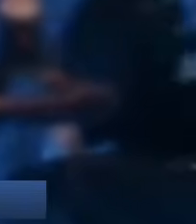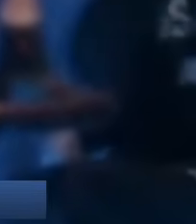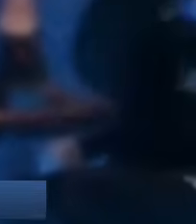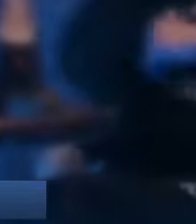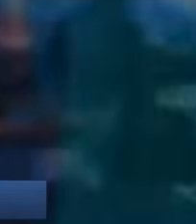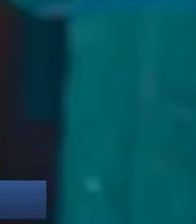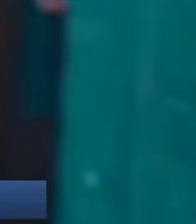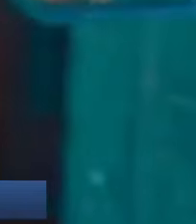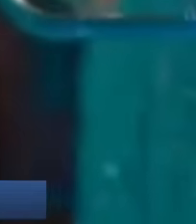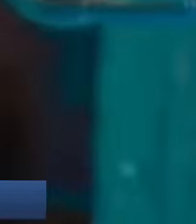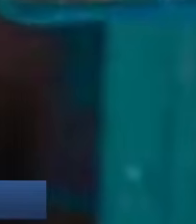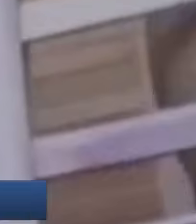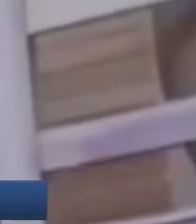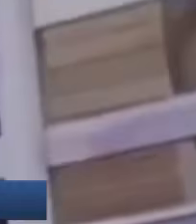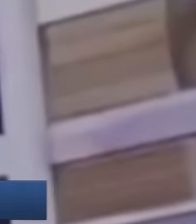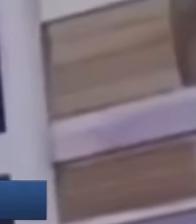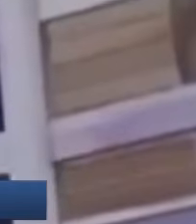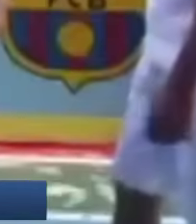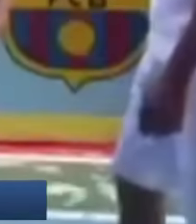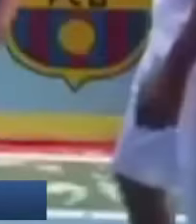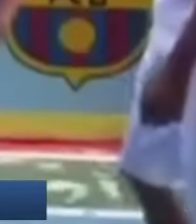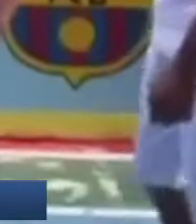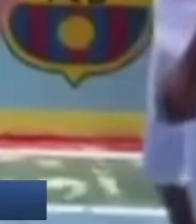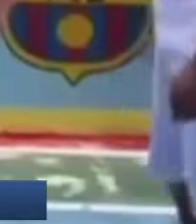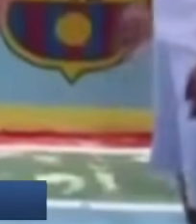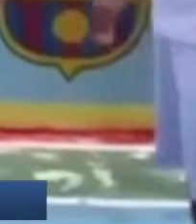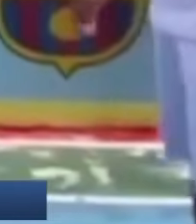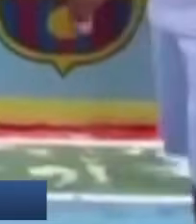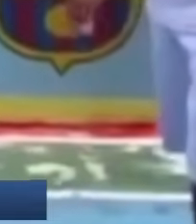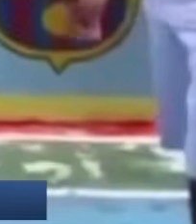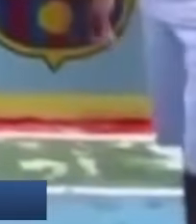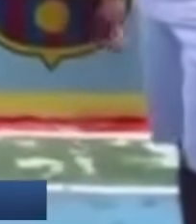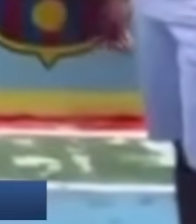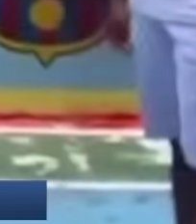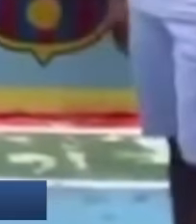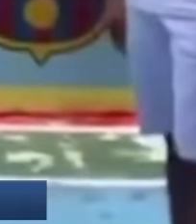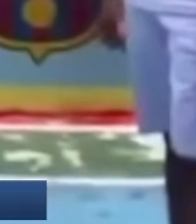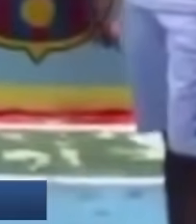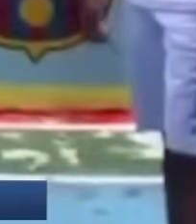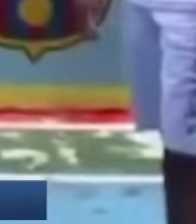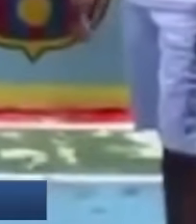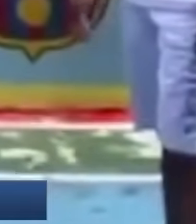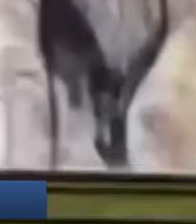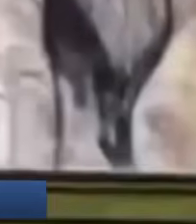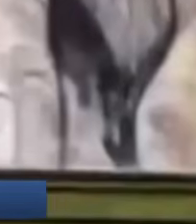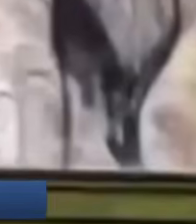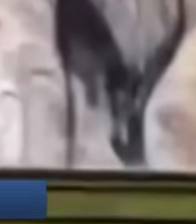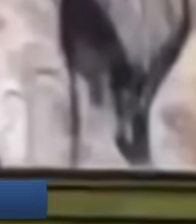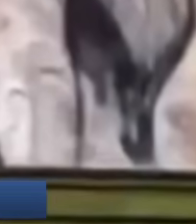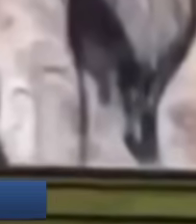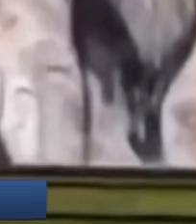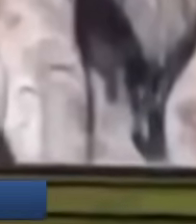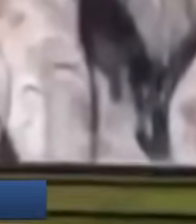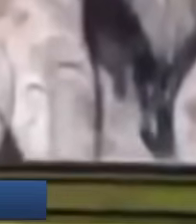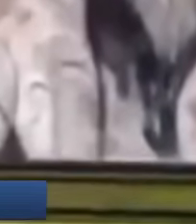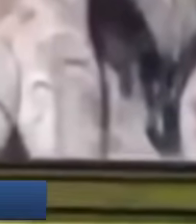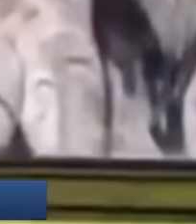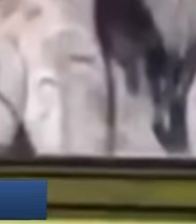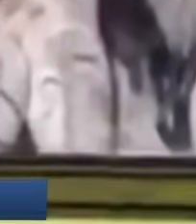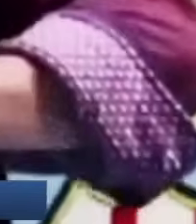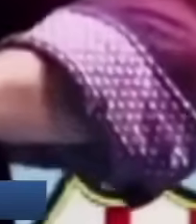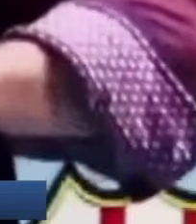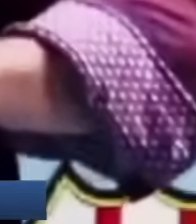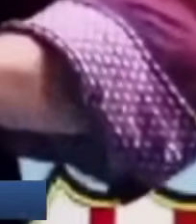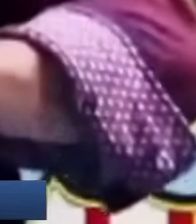Toma fuerza el género musical que hace apología del crimen. En México es conocido como narcocorridos. En Ecuador llegó también